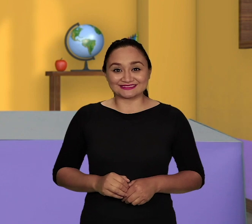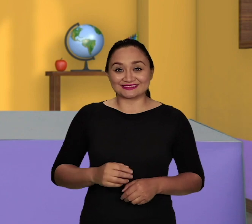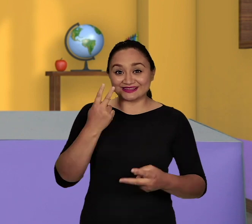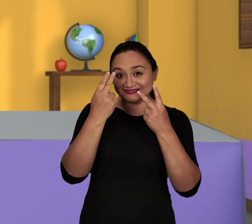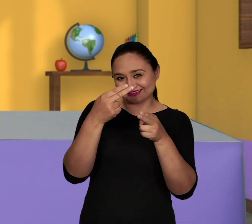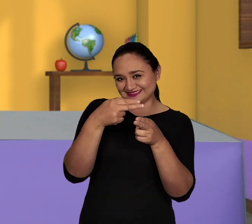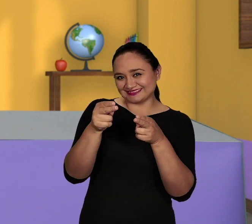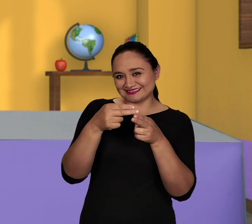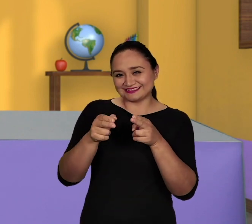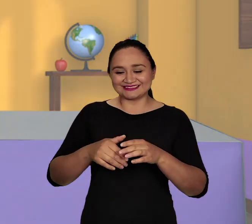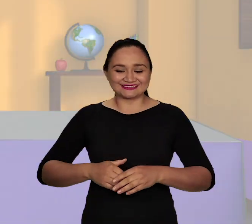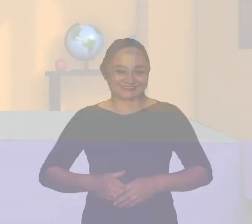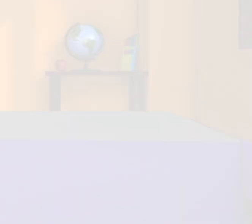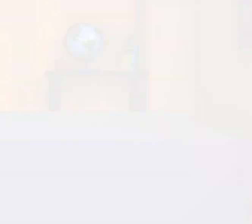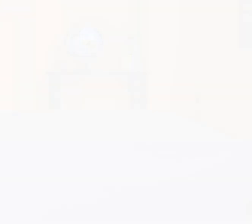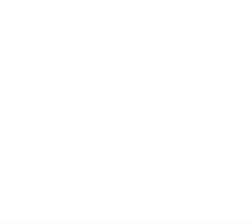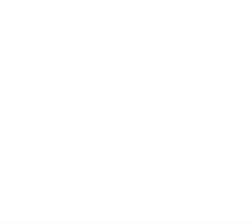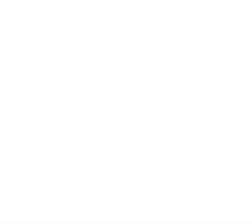¡Nos vemos pronto!